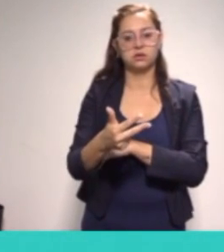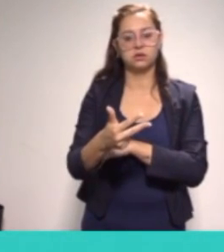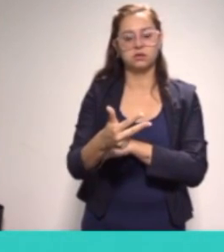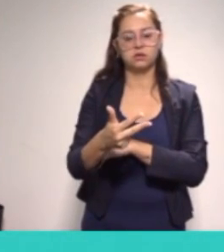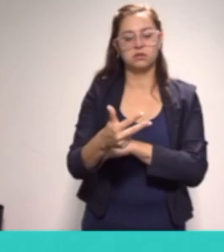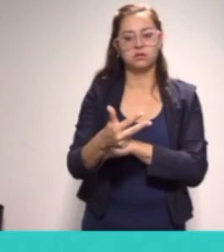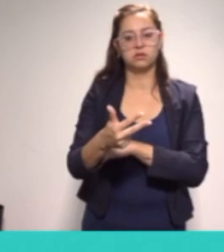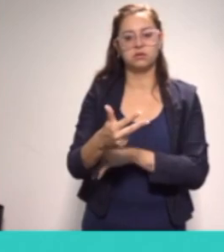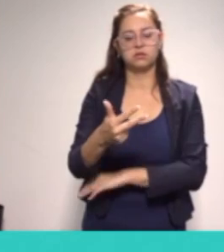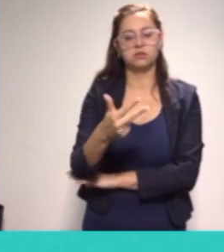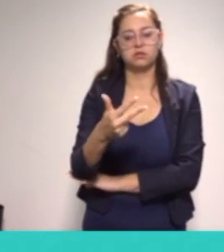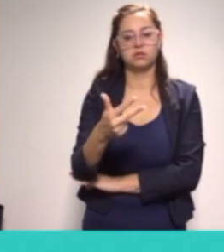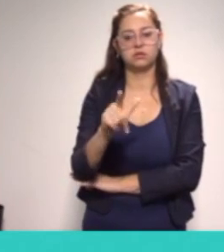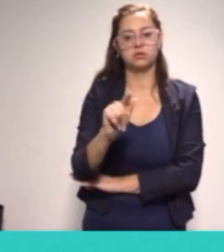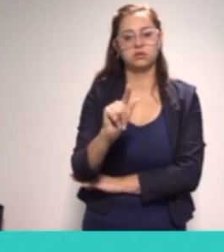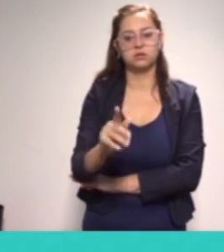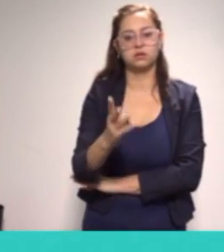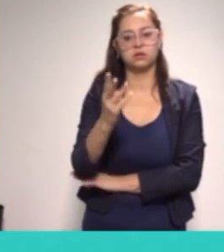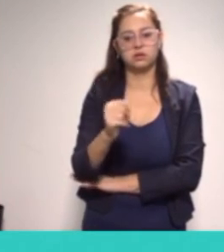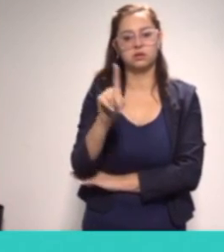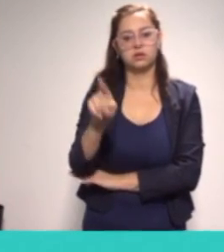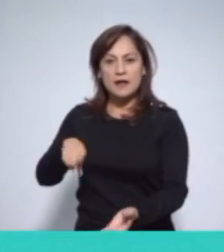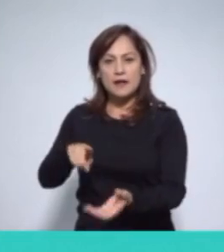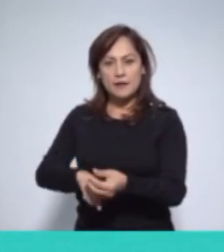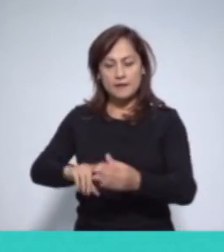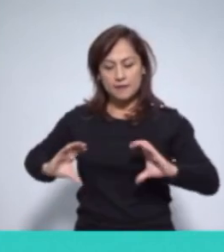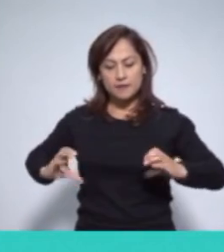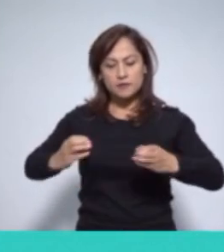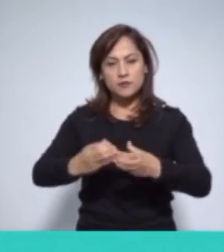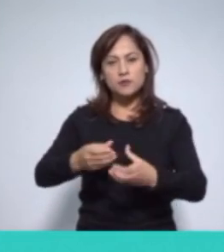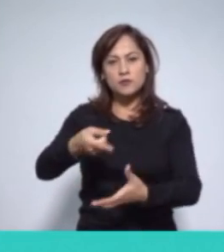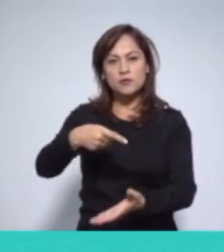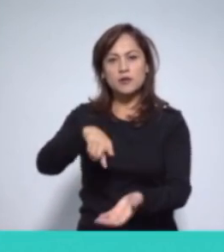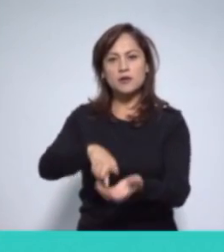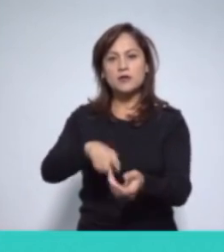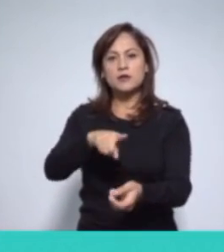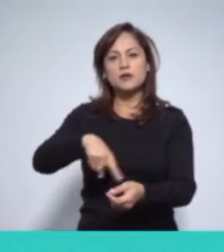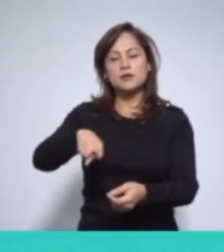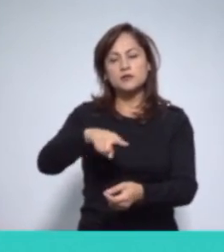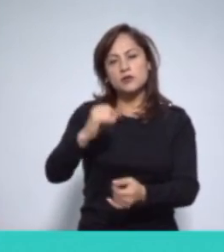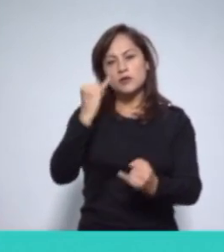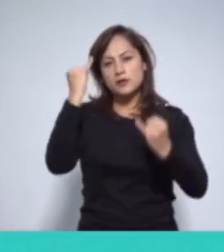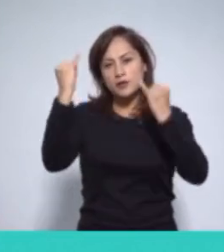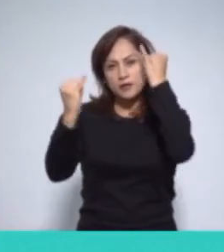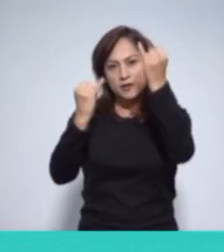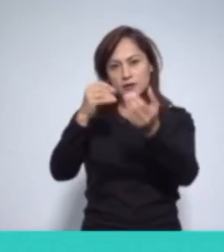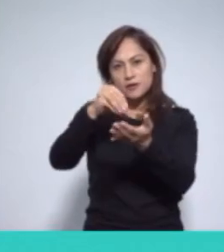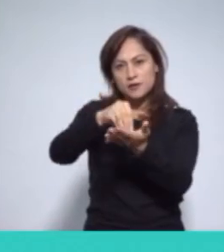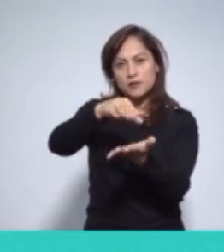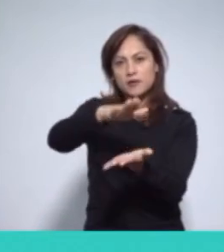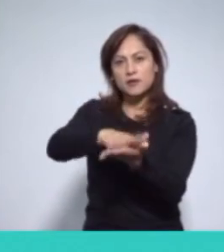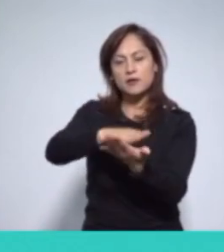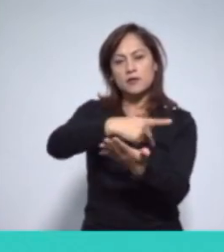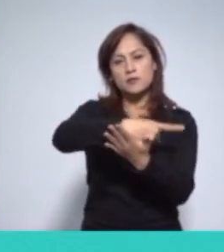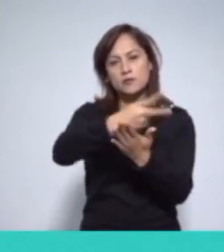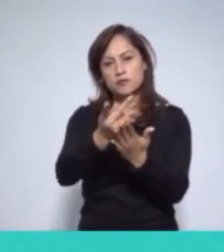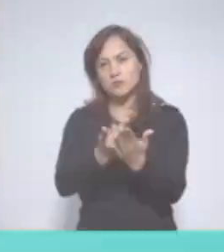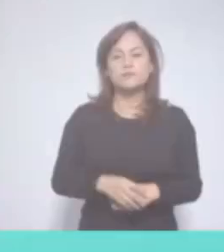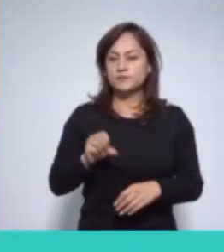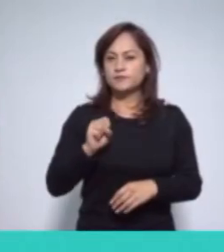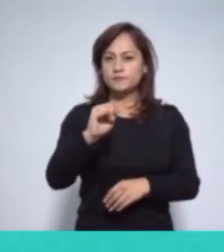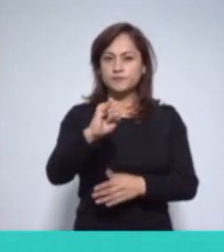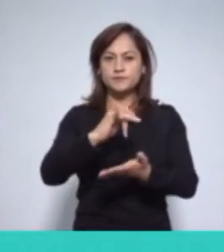y campañas enunciadas fueron organizadas o administradas por el Consejo o alguna otra institución, con lo cual se contraviene el principio de